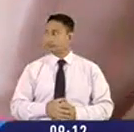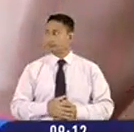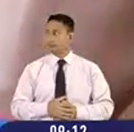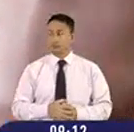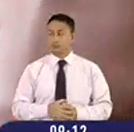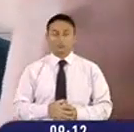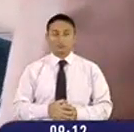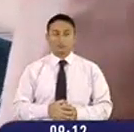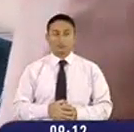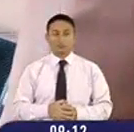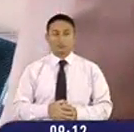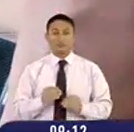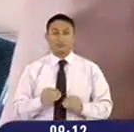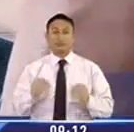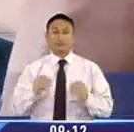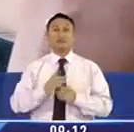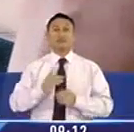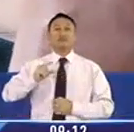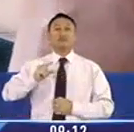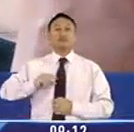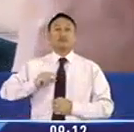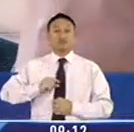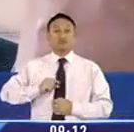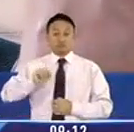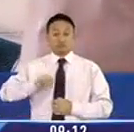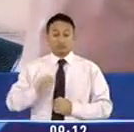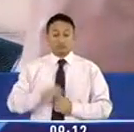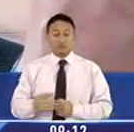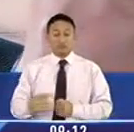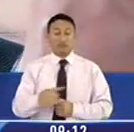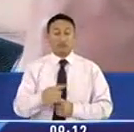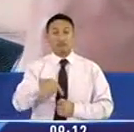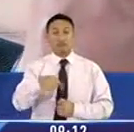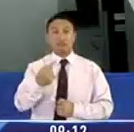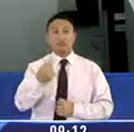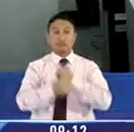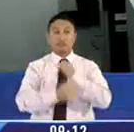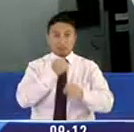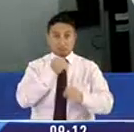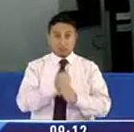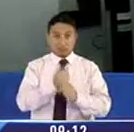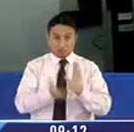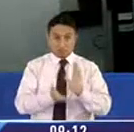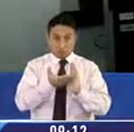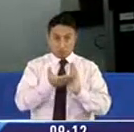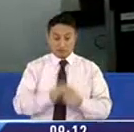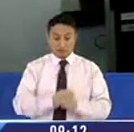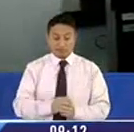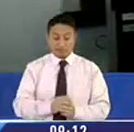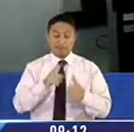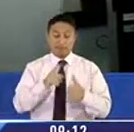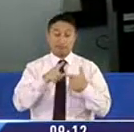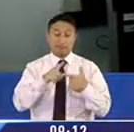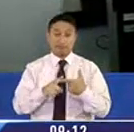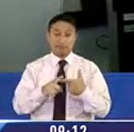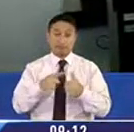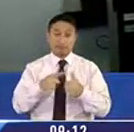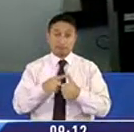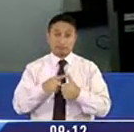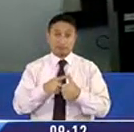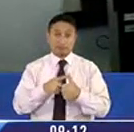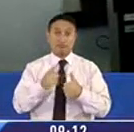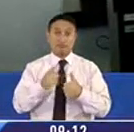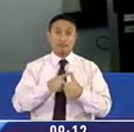La fijación del incremento al salario básico unificado que regirá desde el próximo año estaría sujeta a dos factores: al acuerdo